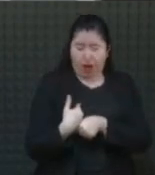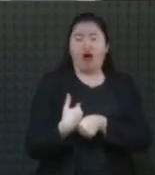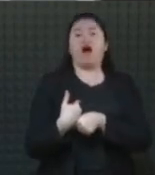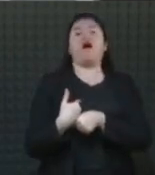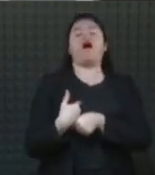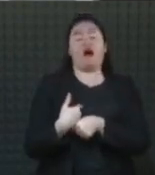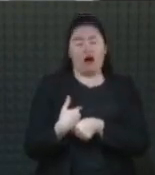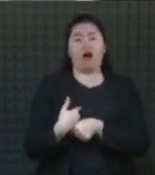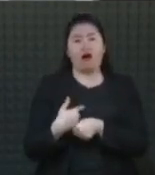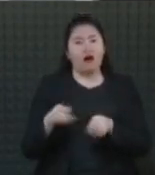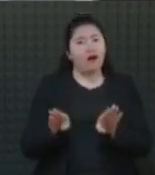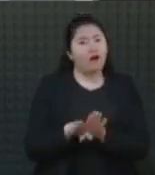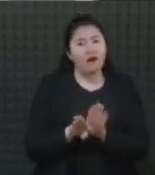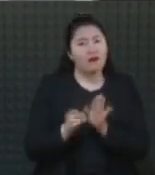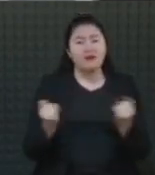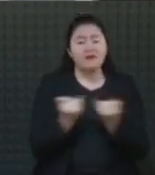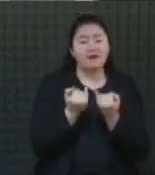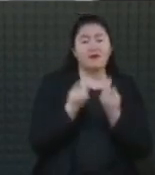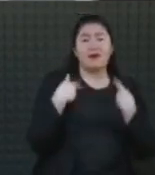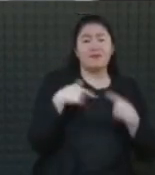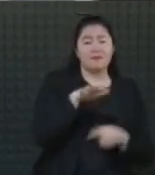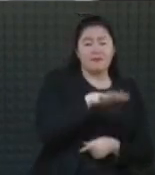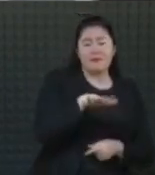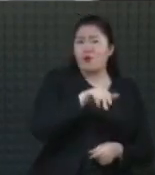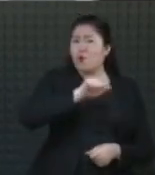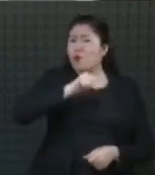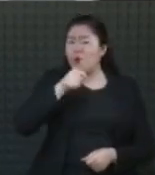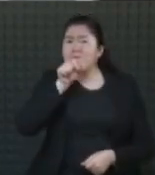la transformación que está viviendo México y que